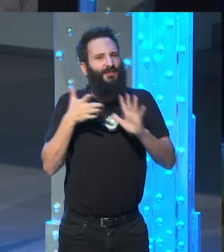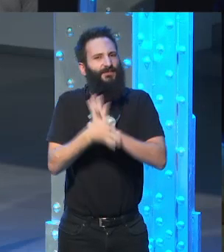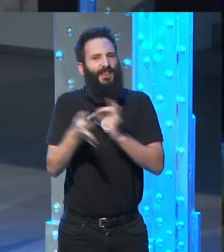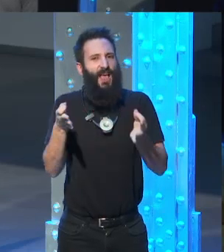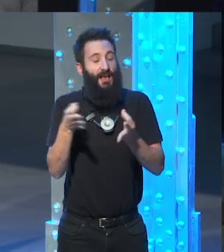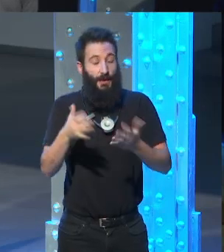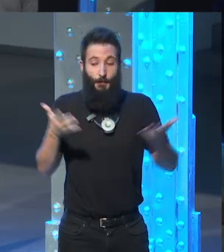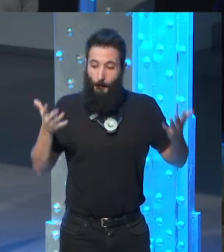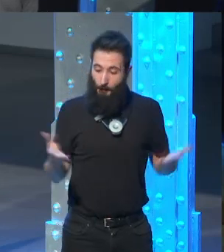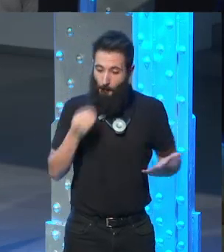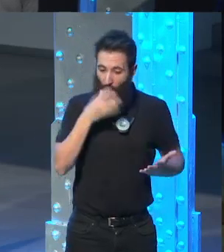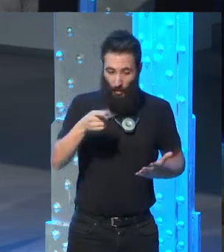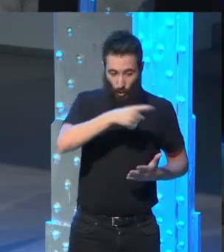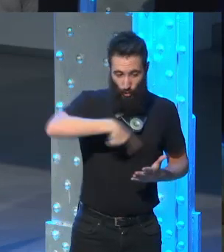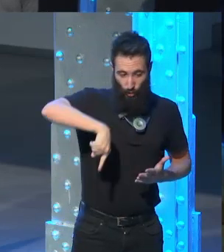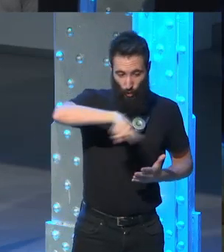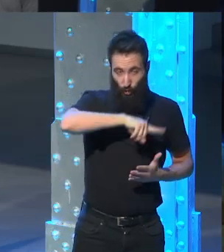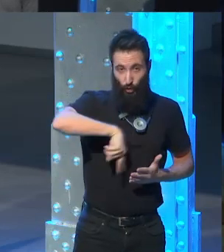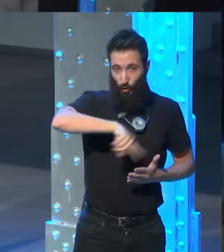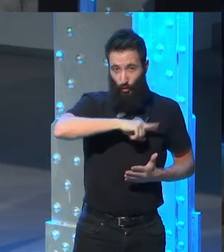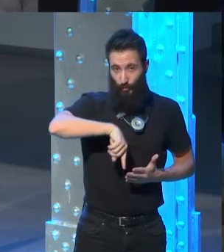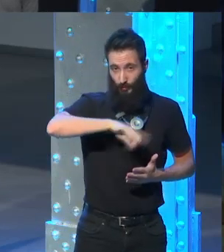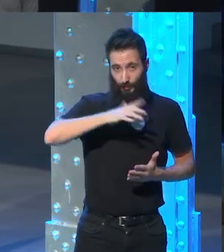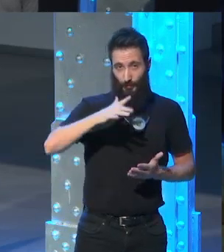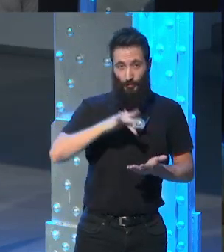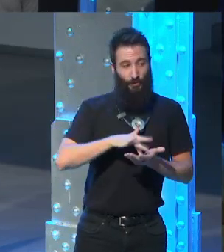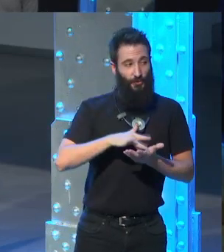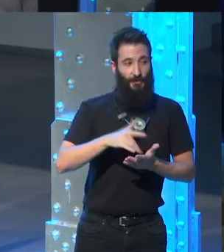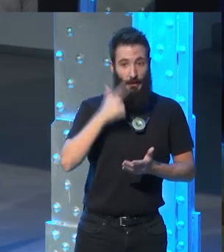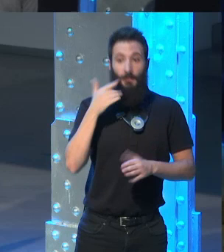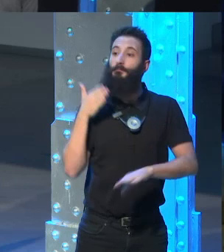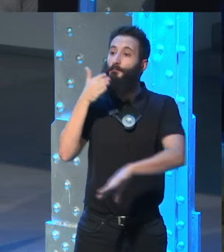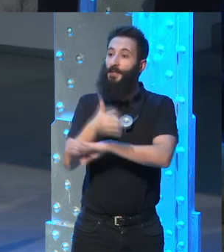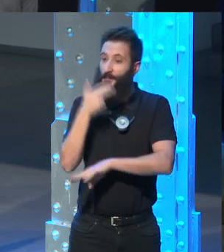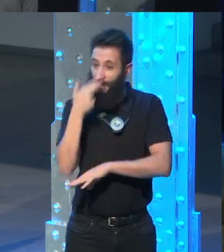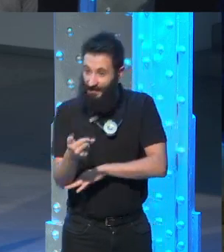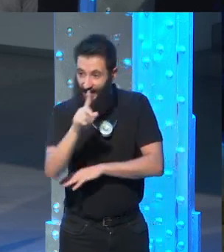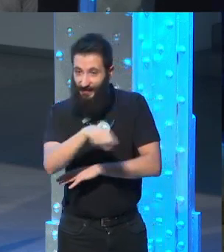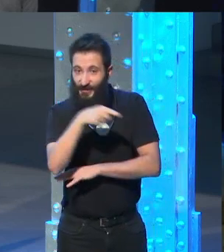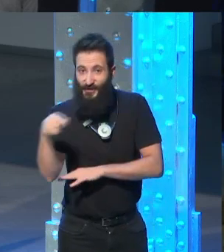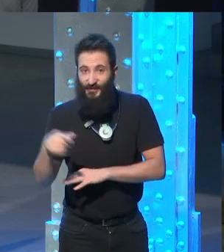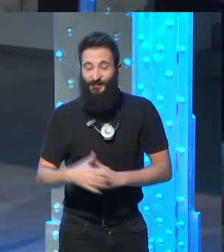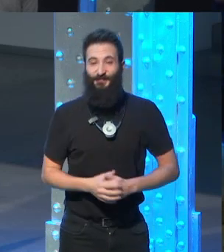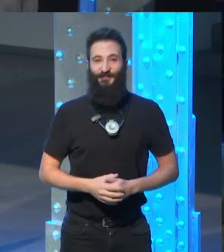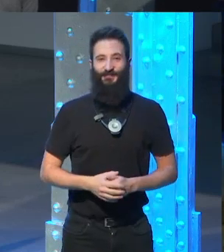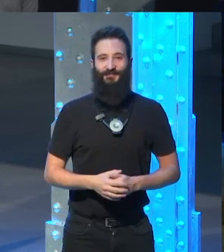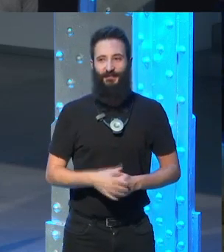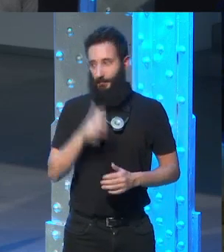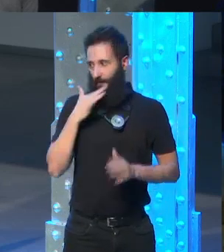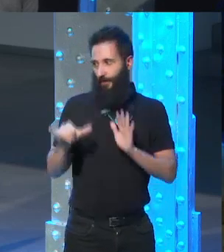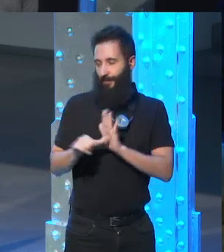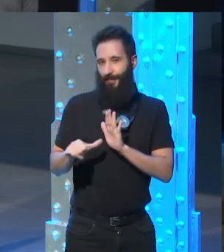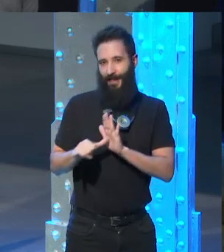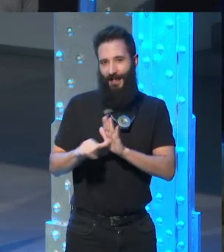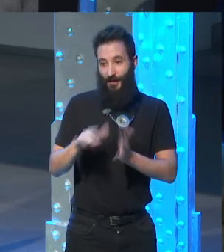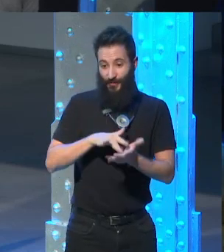Básicamente lo que tenemos es... la idea es... ¿Habéis ido a visitarla? ¿Sí? Bueno, para el que no la aquí vio, al lado,